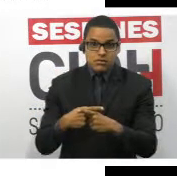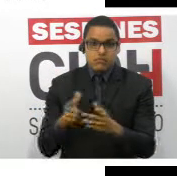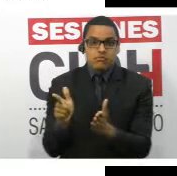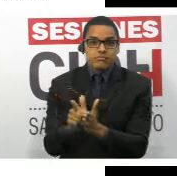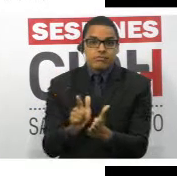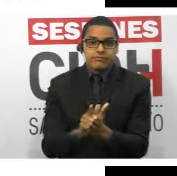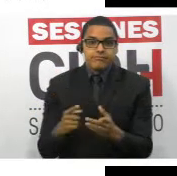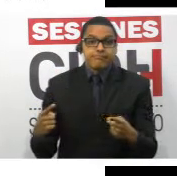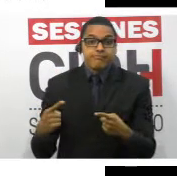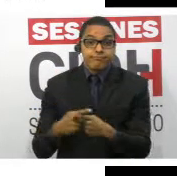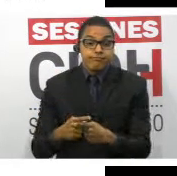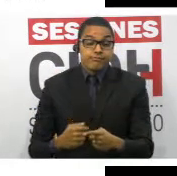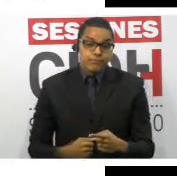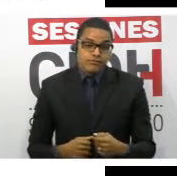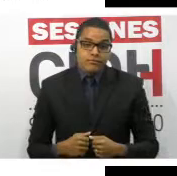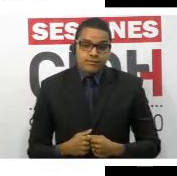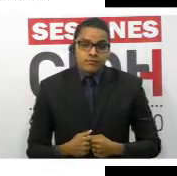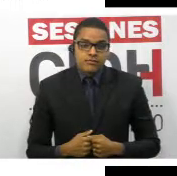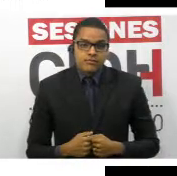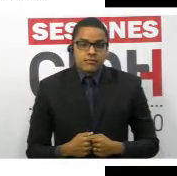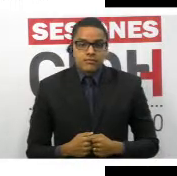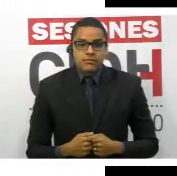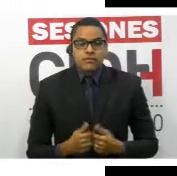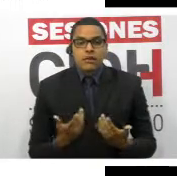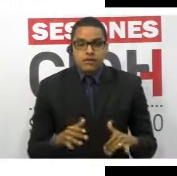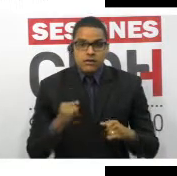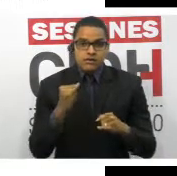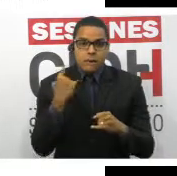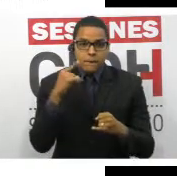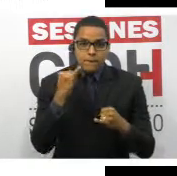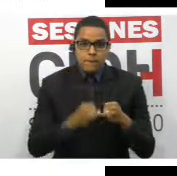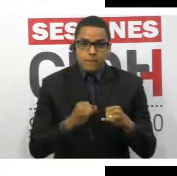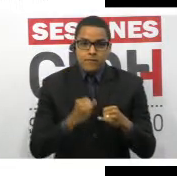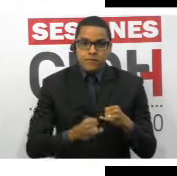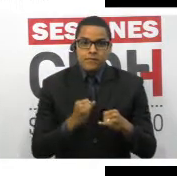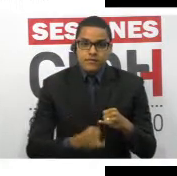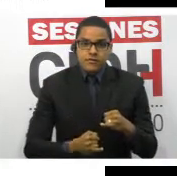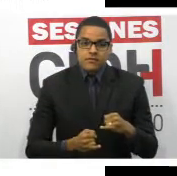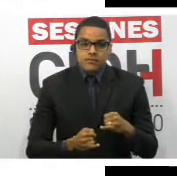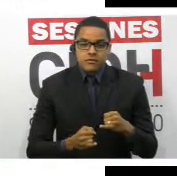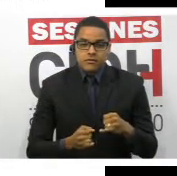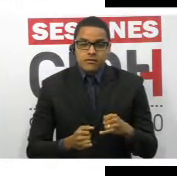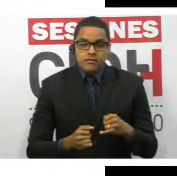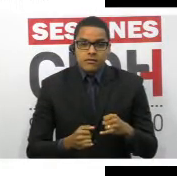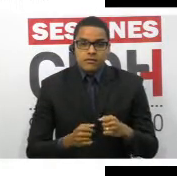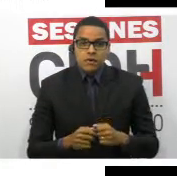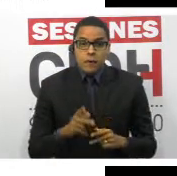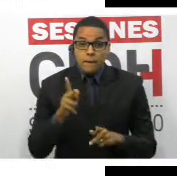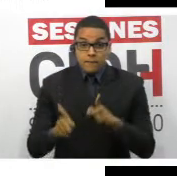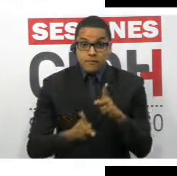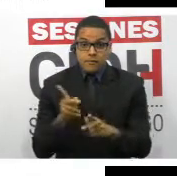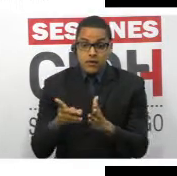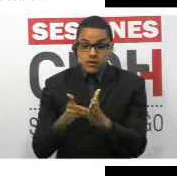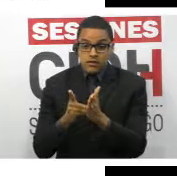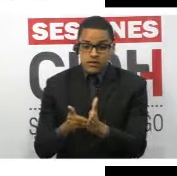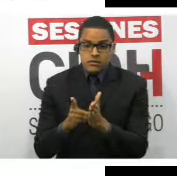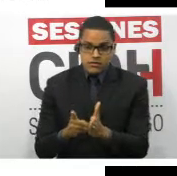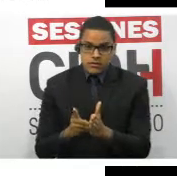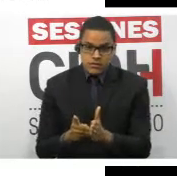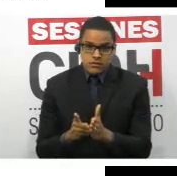los derechos de las personas con discapacidad y por último traerles un poquito el enfoque de las personas con discapacidad sobre todo intelectual y